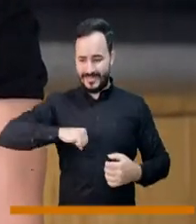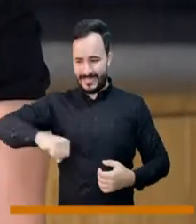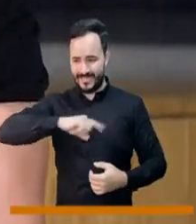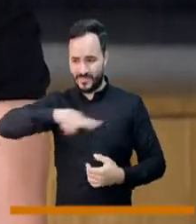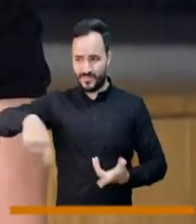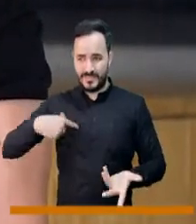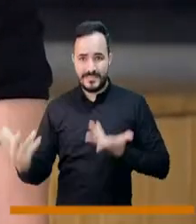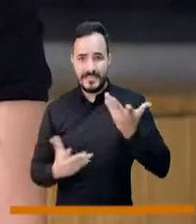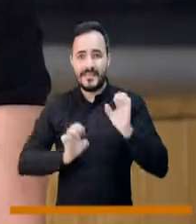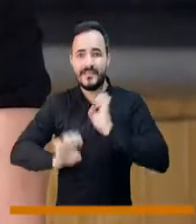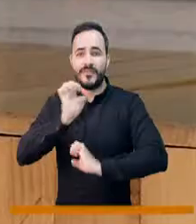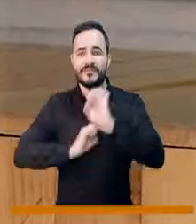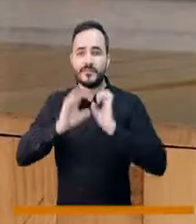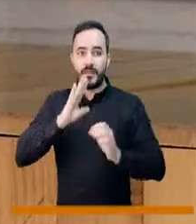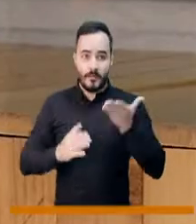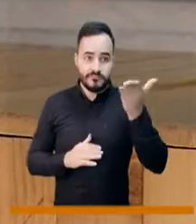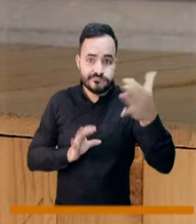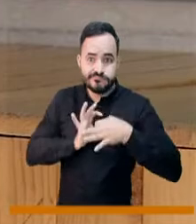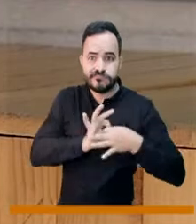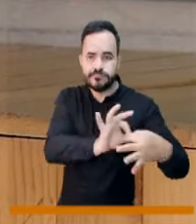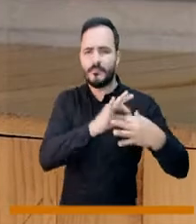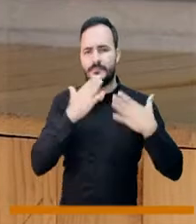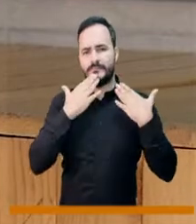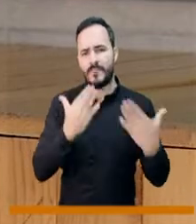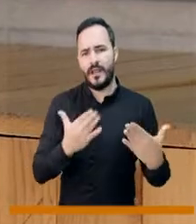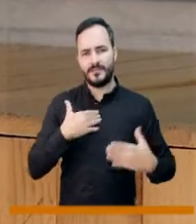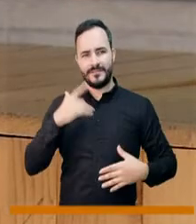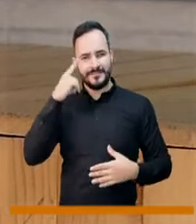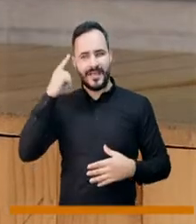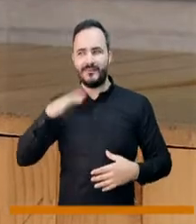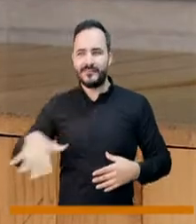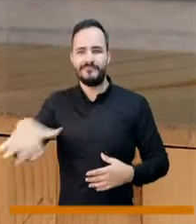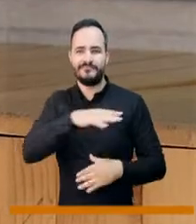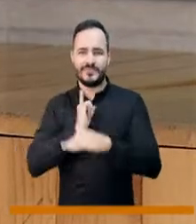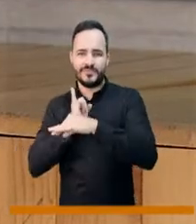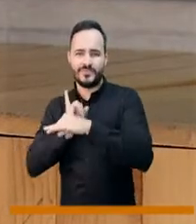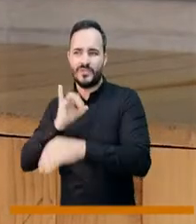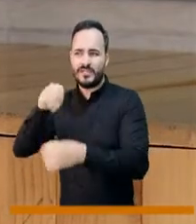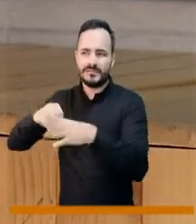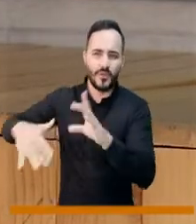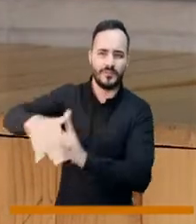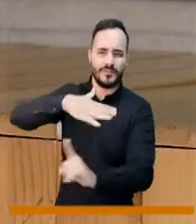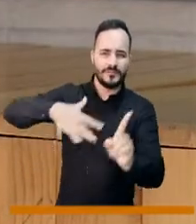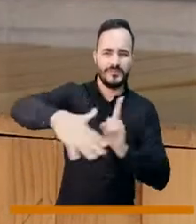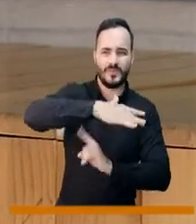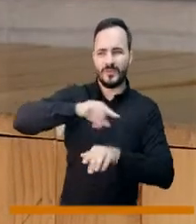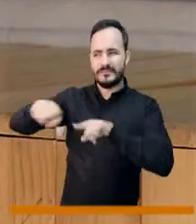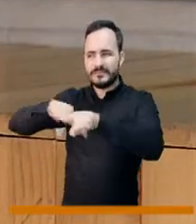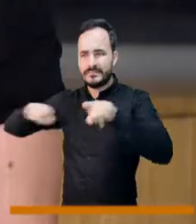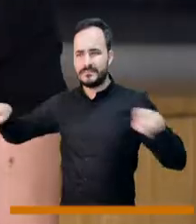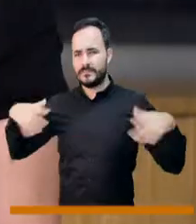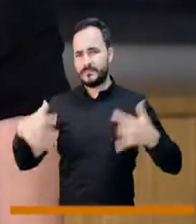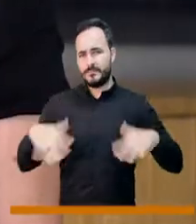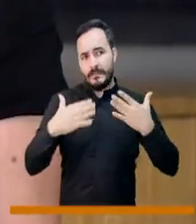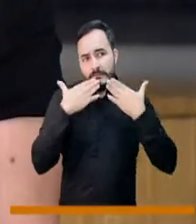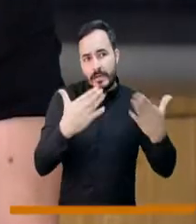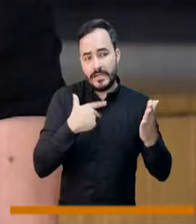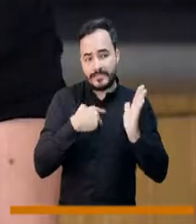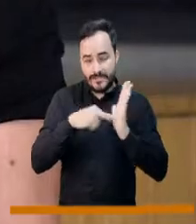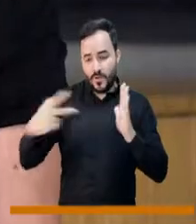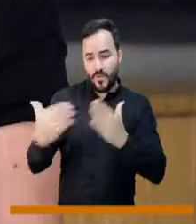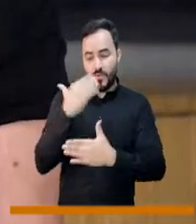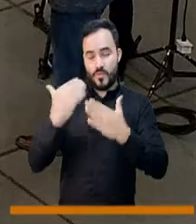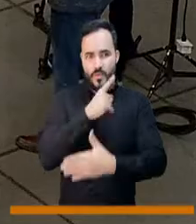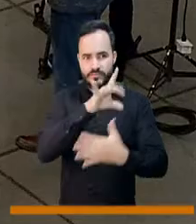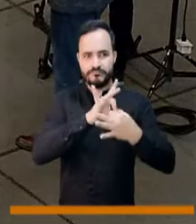nuestros derechos, apuntándole a esa transformación escolar desde los entornos de aprendizaje a partir de